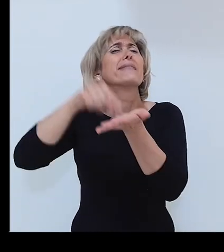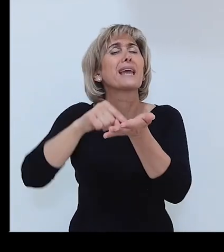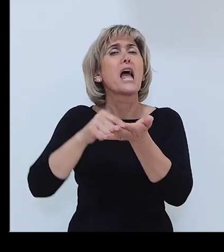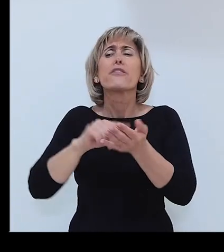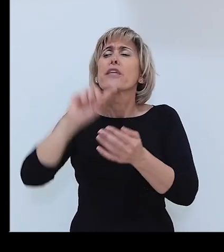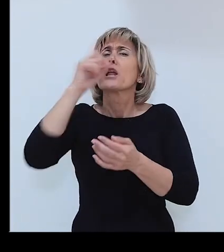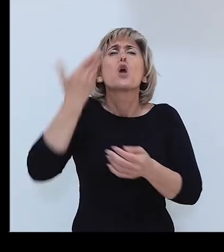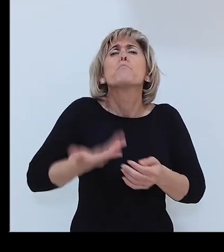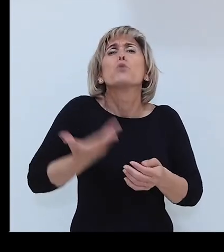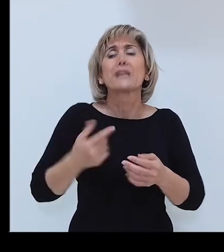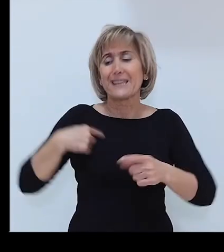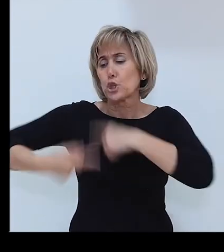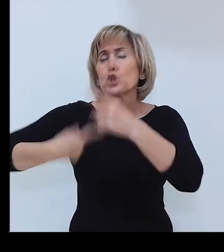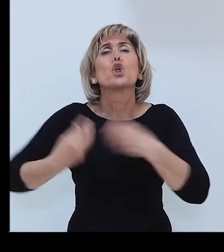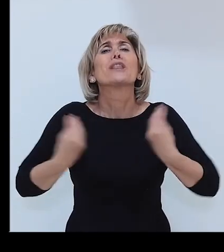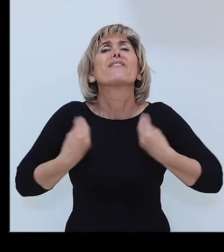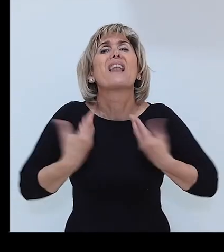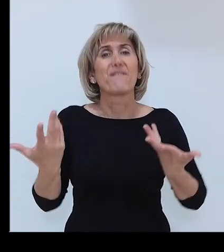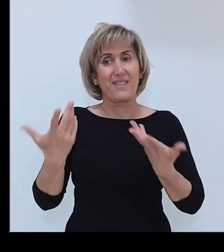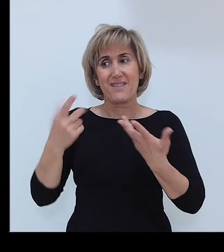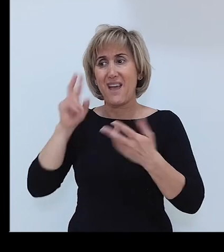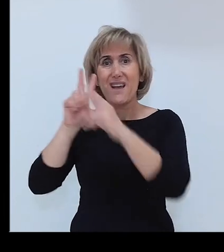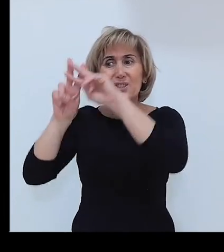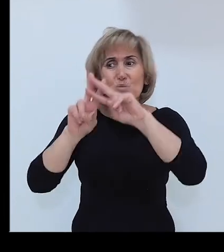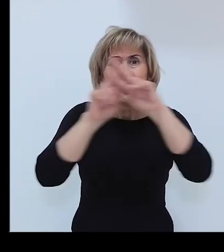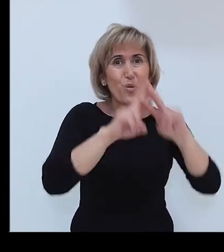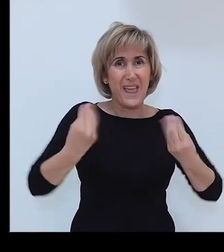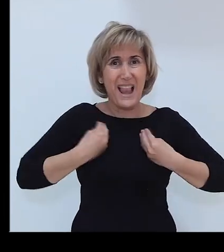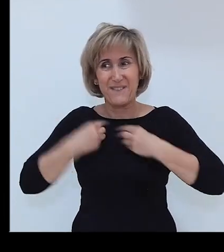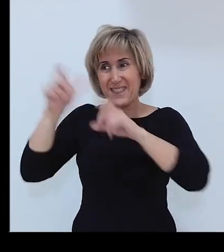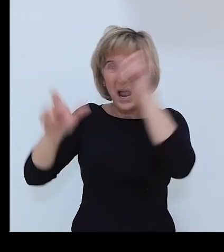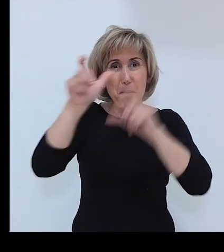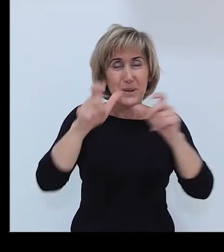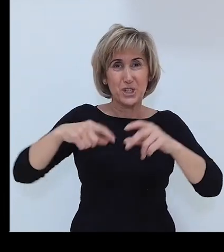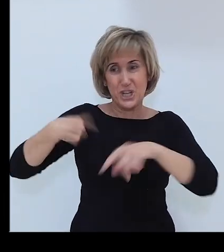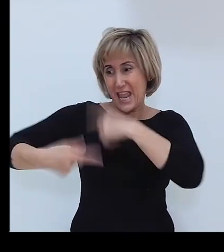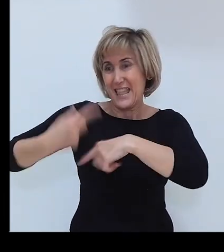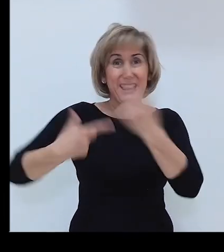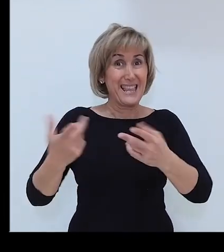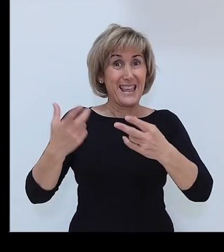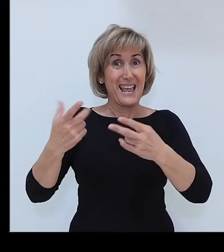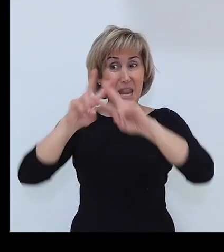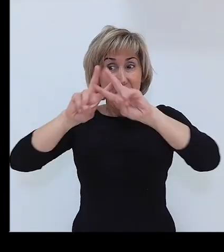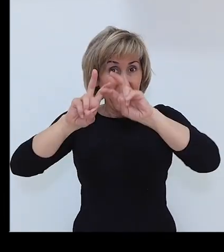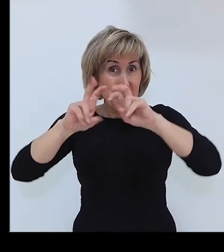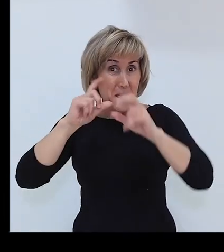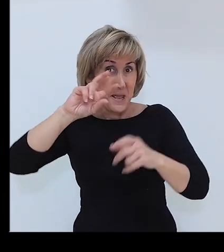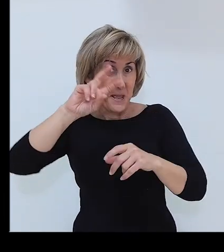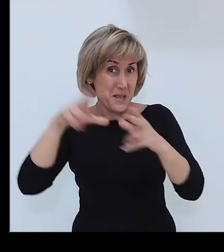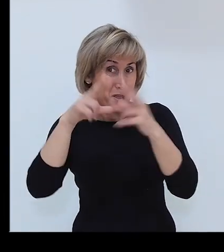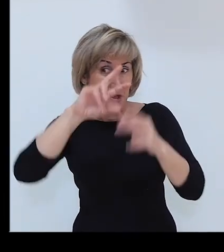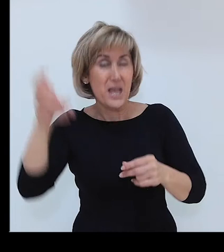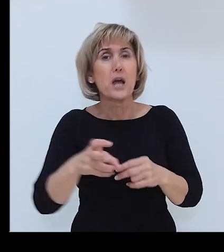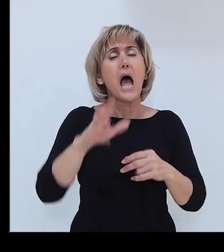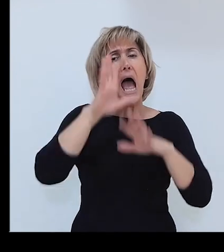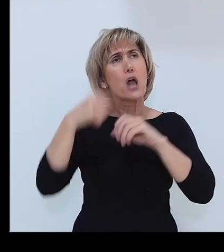papel de la importancia de lo cotidiano en el estudio de la sociología. Y ella dice, fíjate que yo